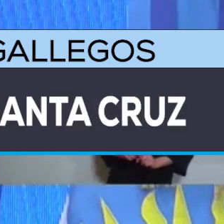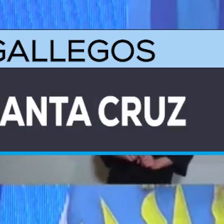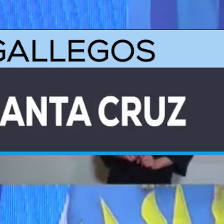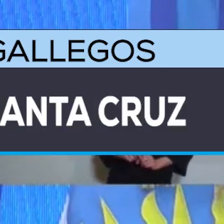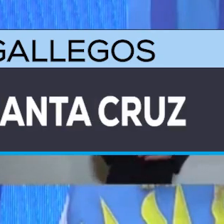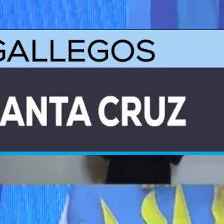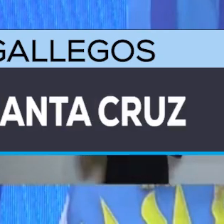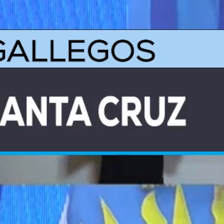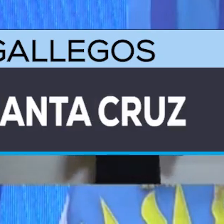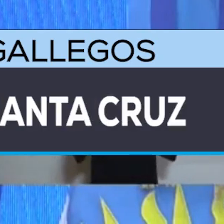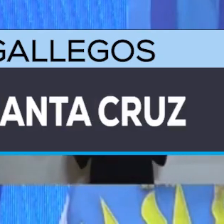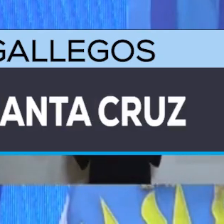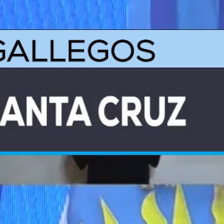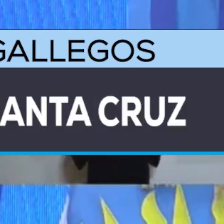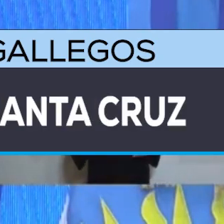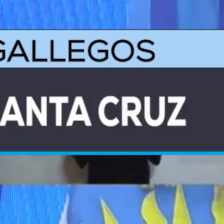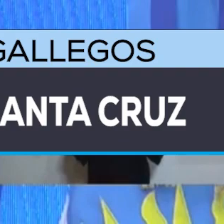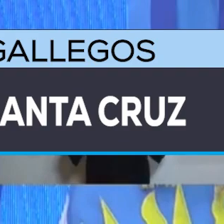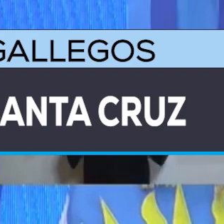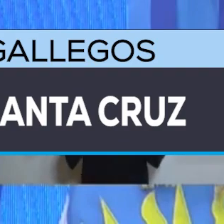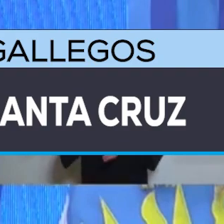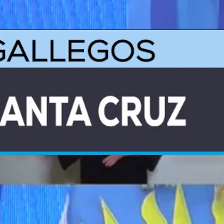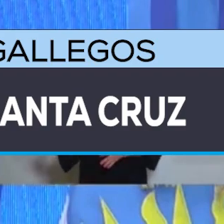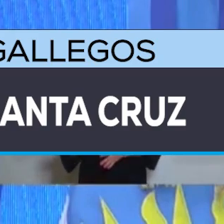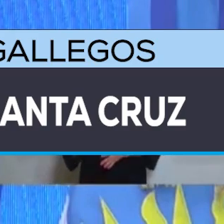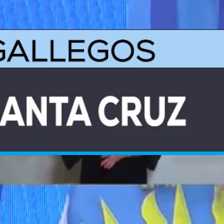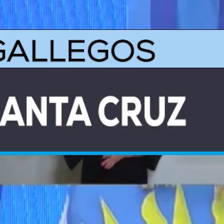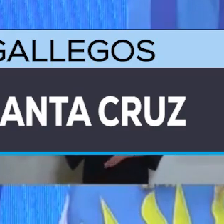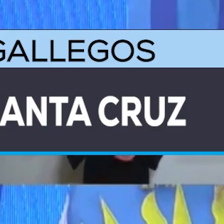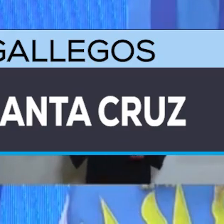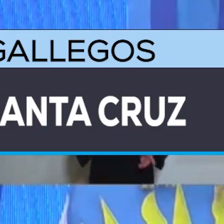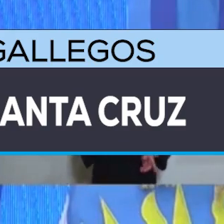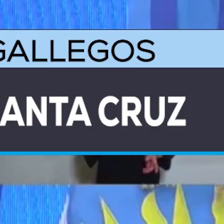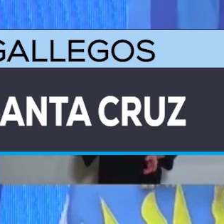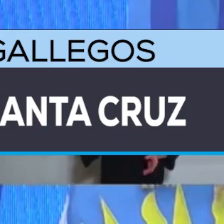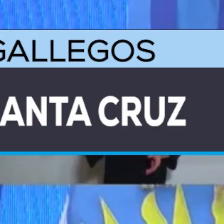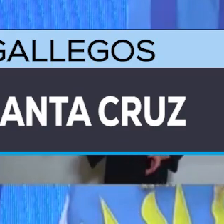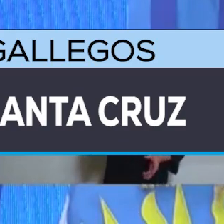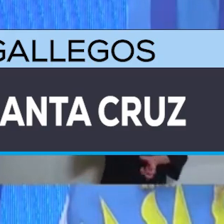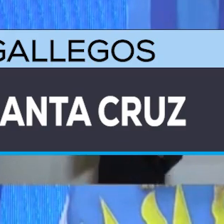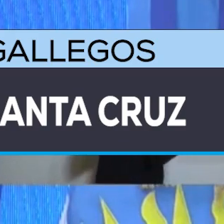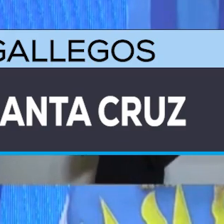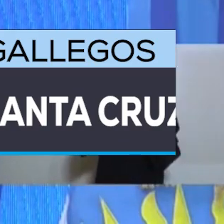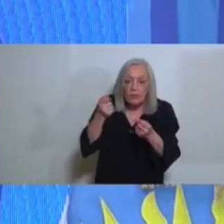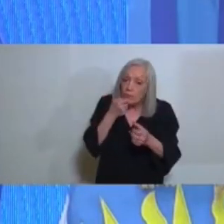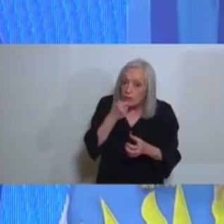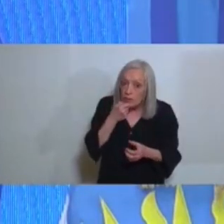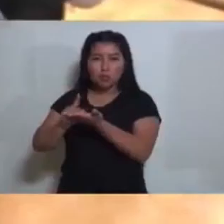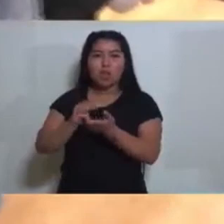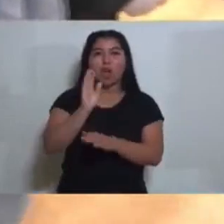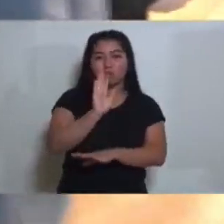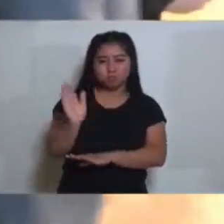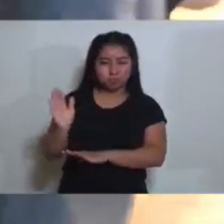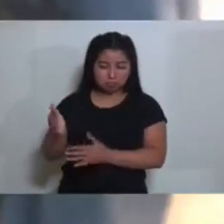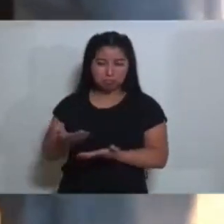Exterminamos todo tipo de negocio. Estamos logrando que todos aquellos que cobran un sueldo vuelvan a trabajar.